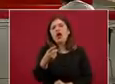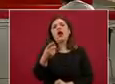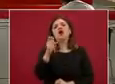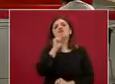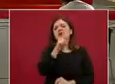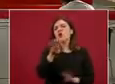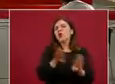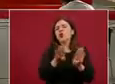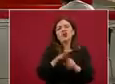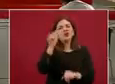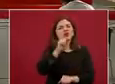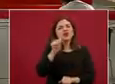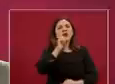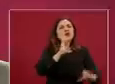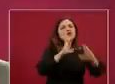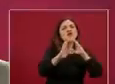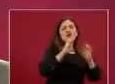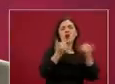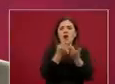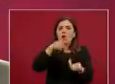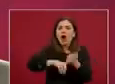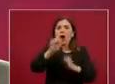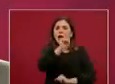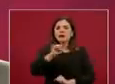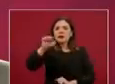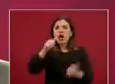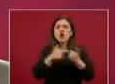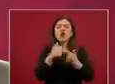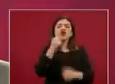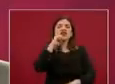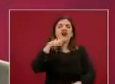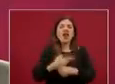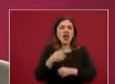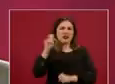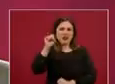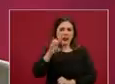que mantenemos en la Secretaría de Salud con el secretario Moctezuma